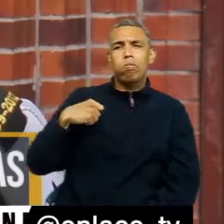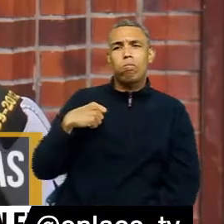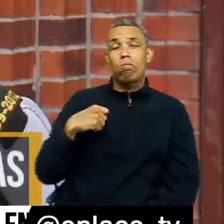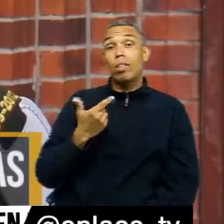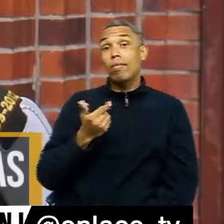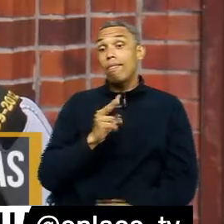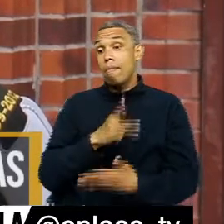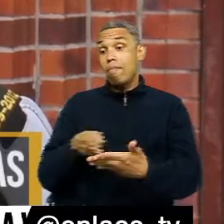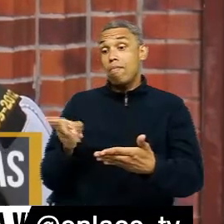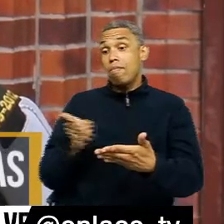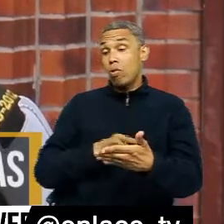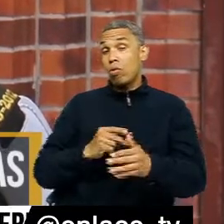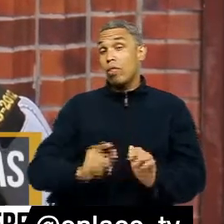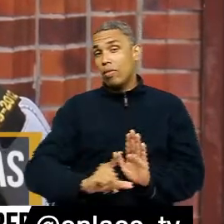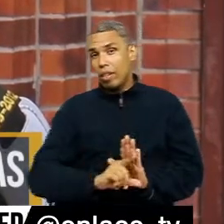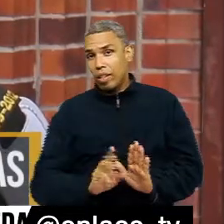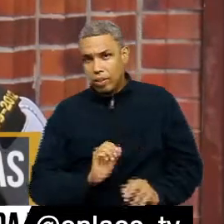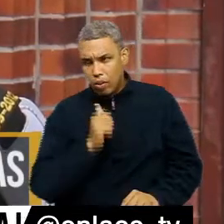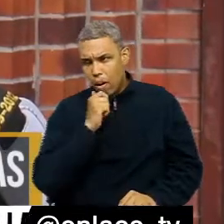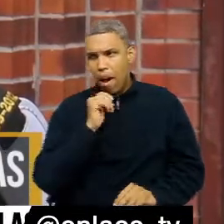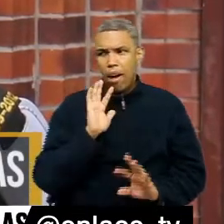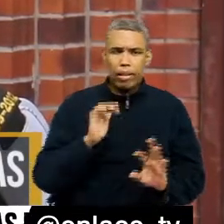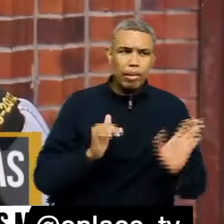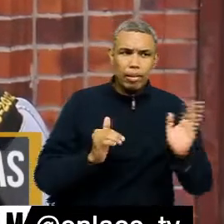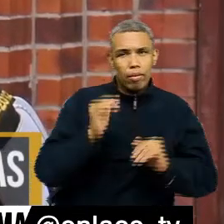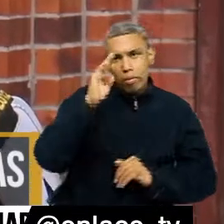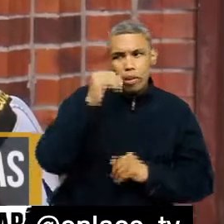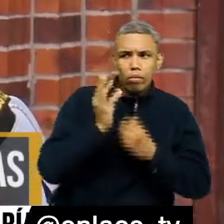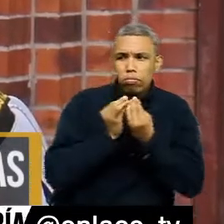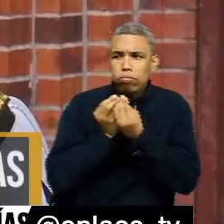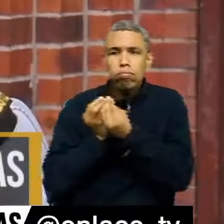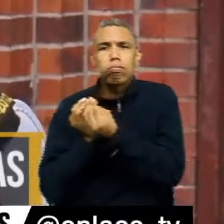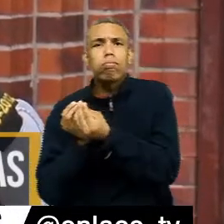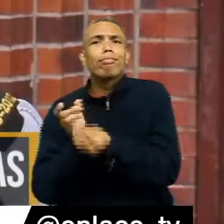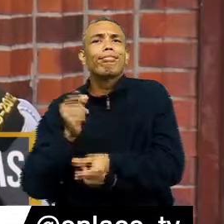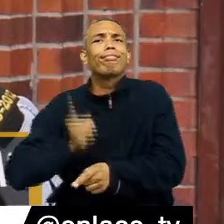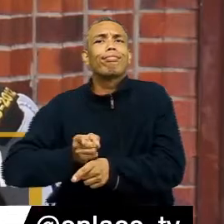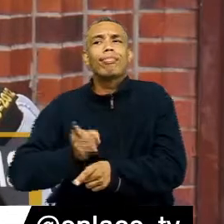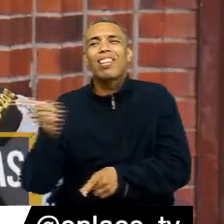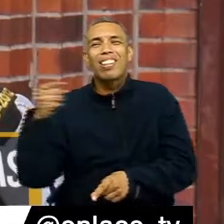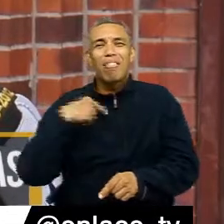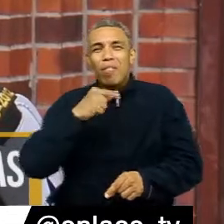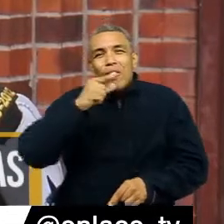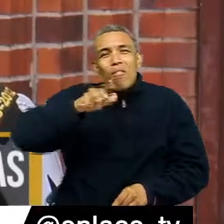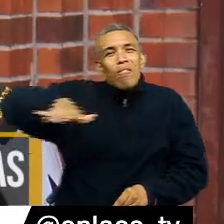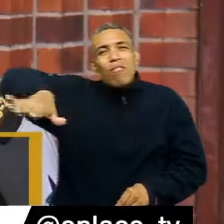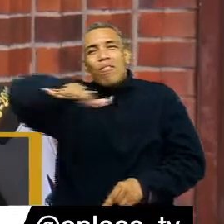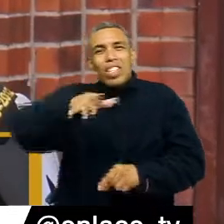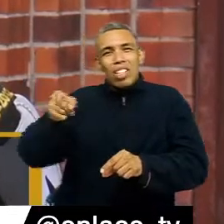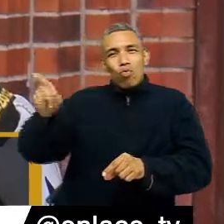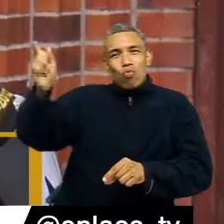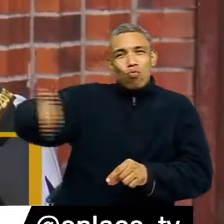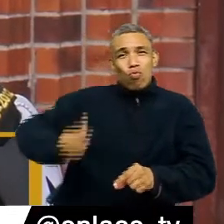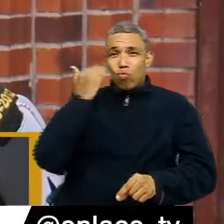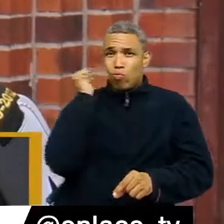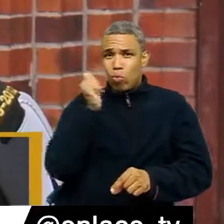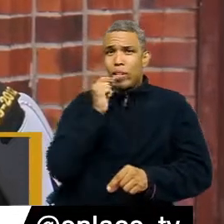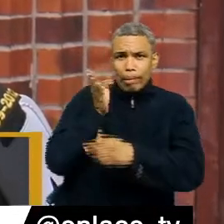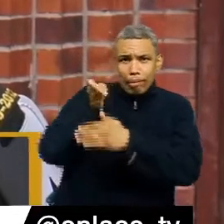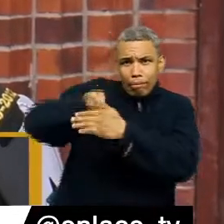Colombia, teniendo en cuenta que había mirlas, canarios, congos, azulejos, loros, todas esas especies, a la cual pues se evidenció y se